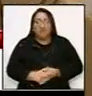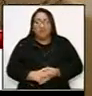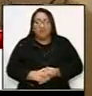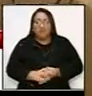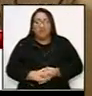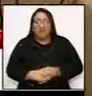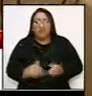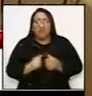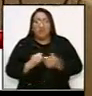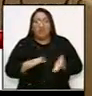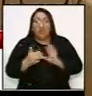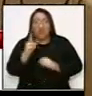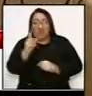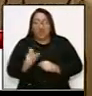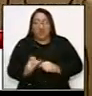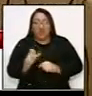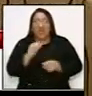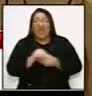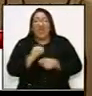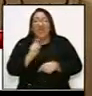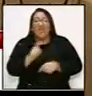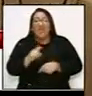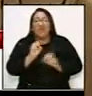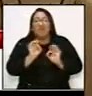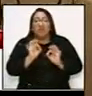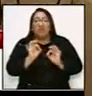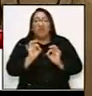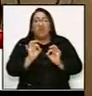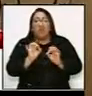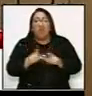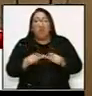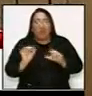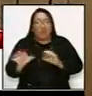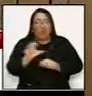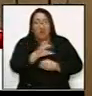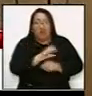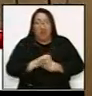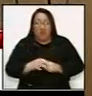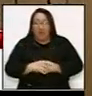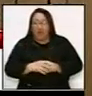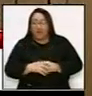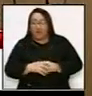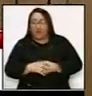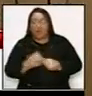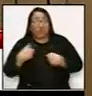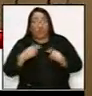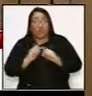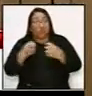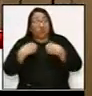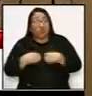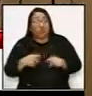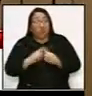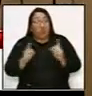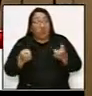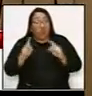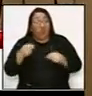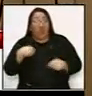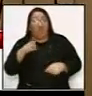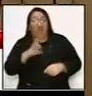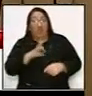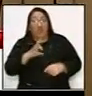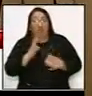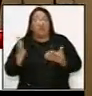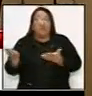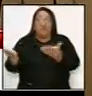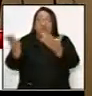determinándose la muerte de una persona en ese mismo centro de operaciones. Yo tampoco soy abogada, pero cuando el fiscal